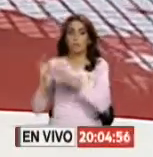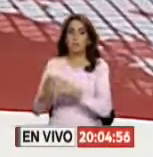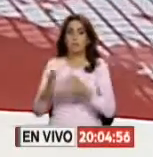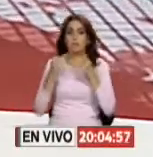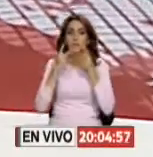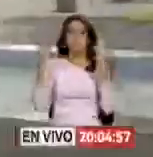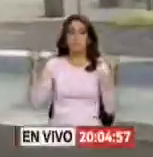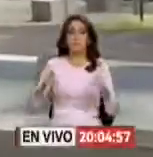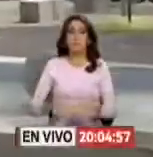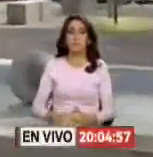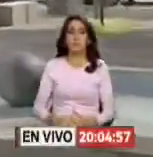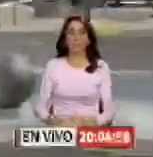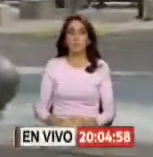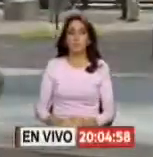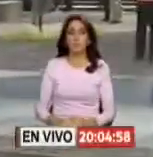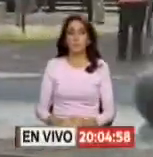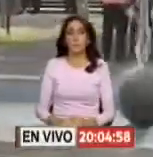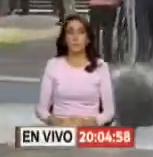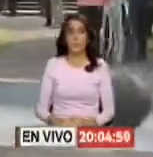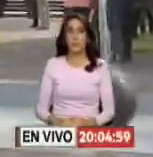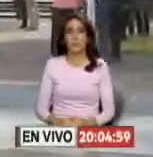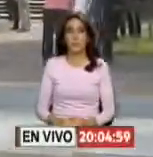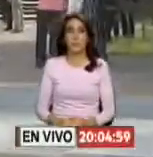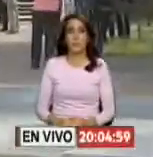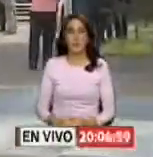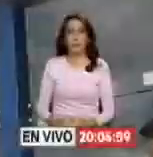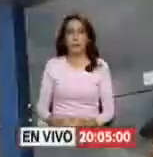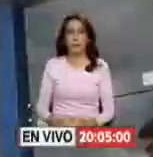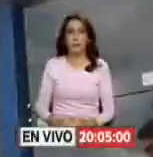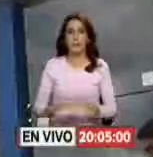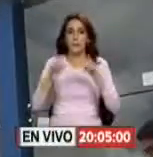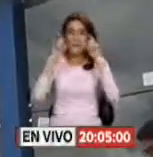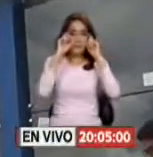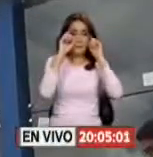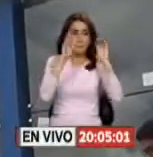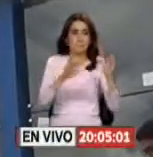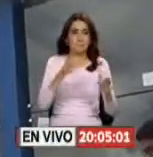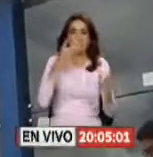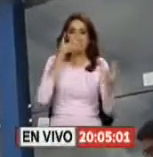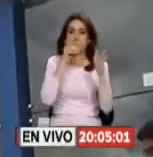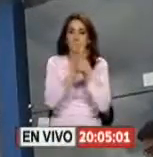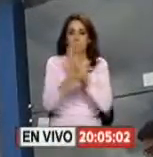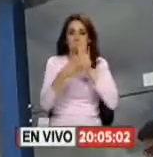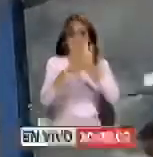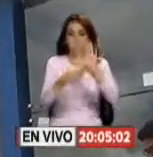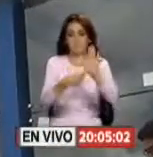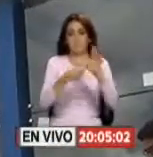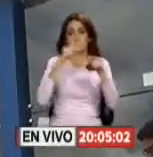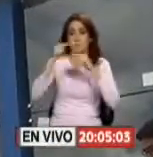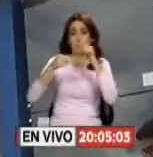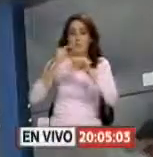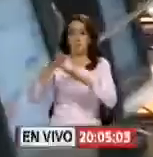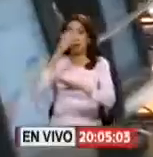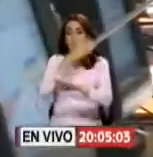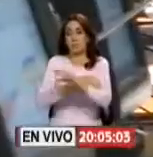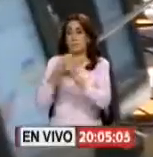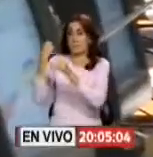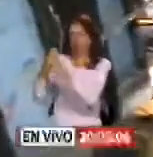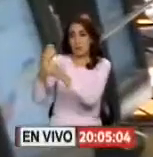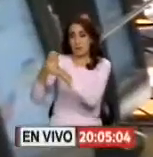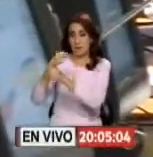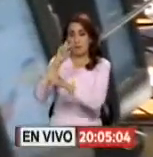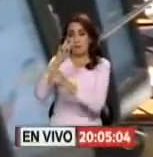público. La denuncia fue presentada el lunes en la Fiscalía General. Allí Víctor Rivadeneira aseguró que mientras laboró en el Ministerio del Interior, esto